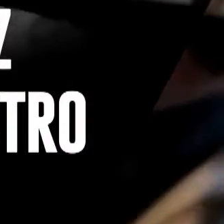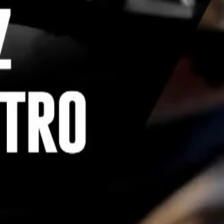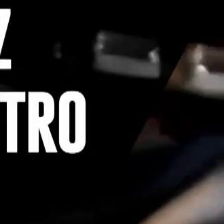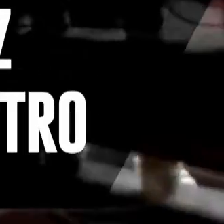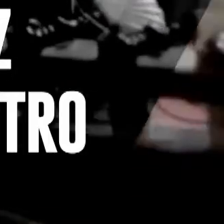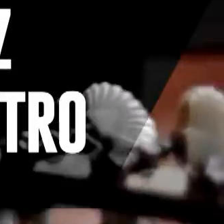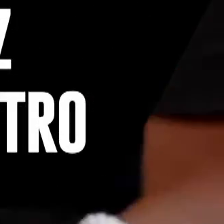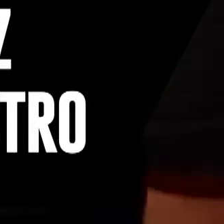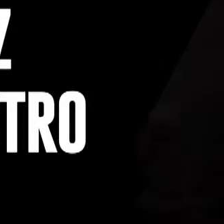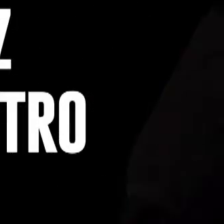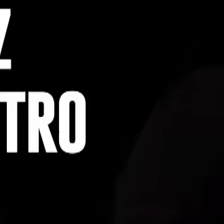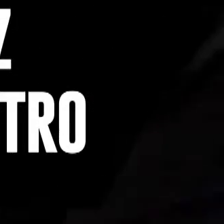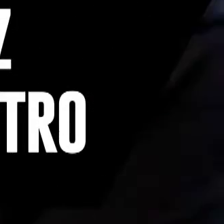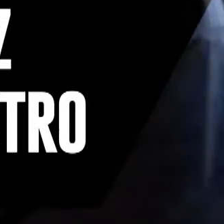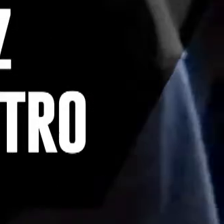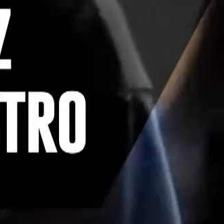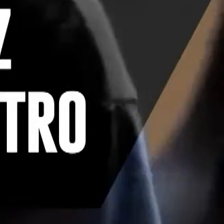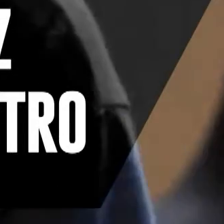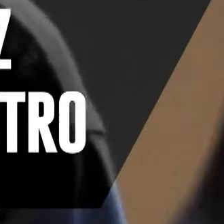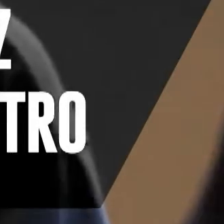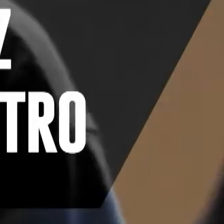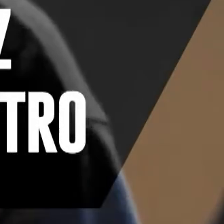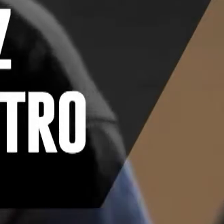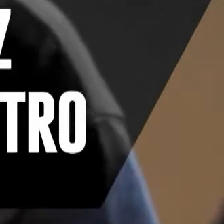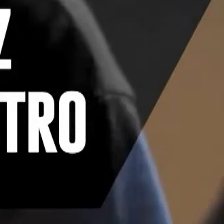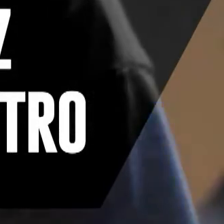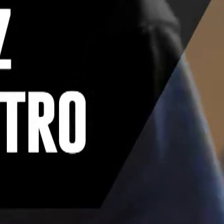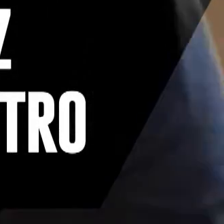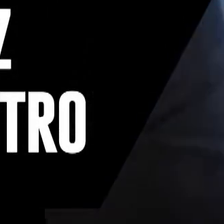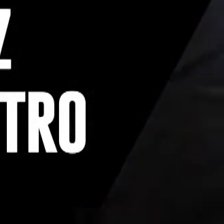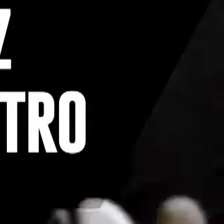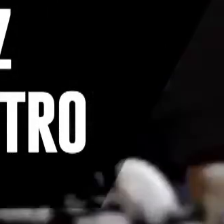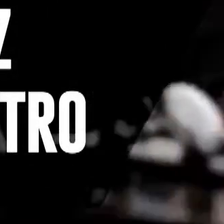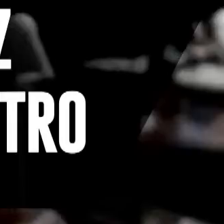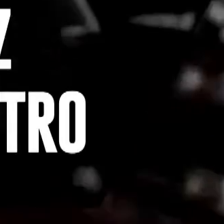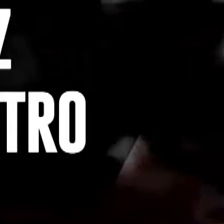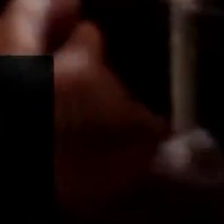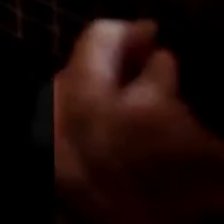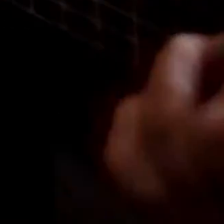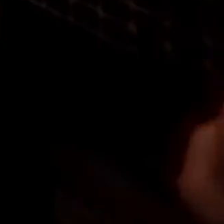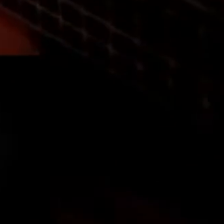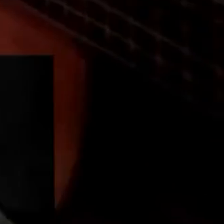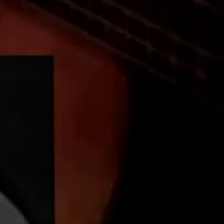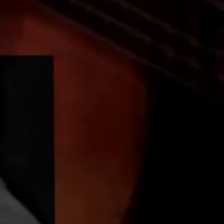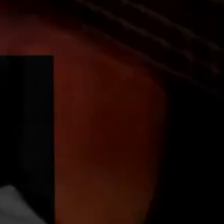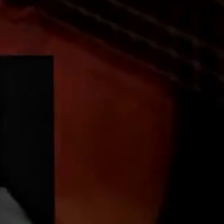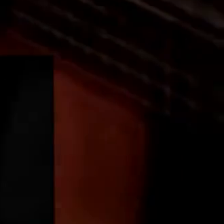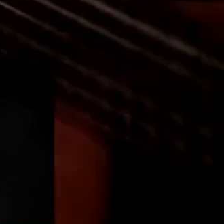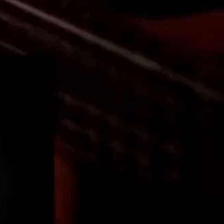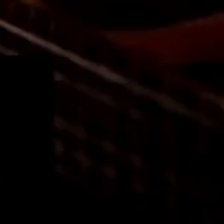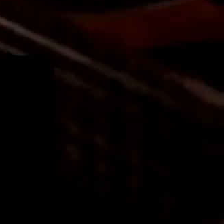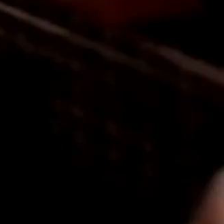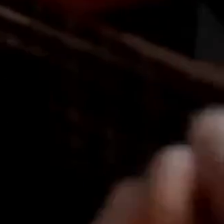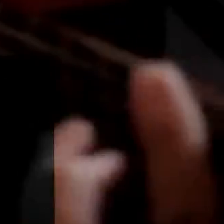Plumerillo. Querer palomas con dueño no es tan sencillo. Voy a ganarte con cueca,